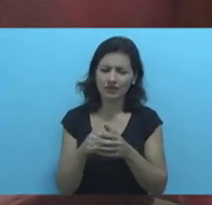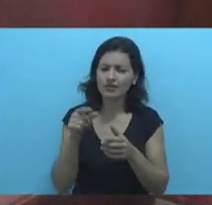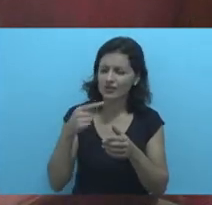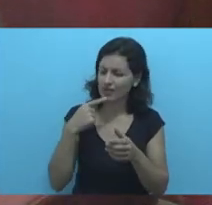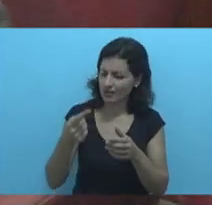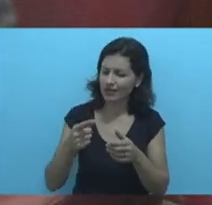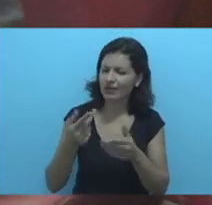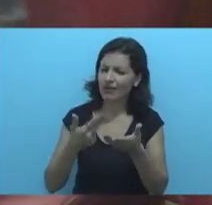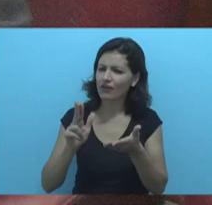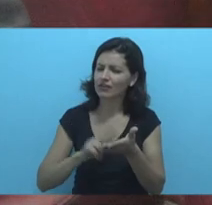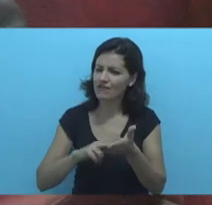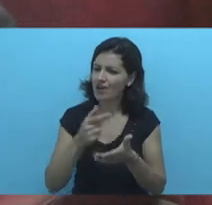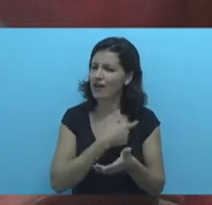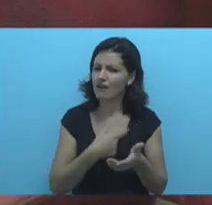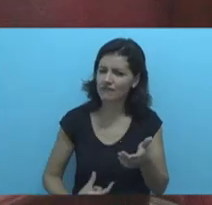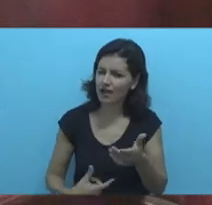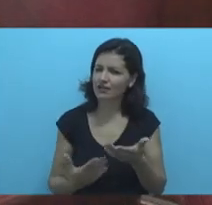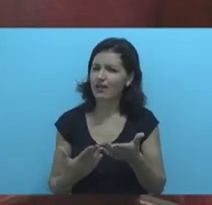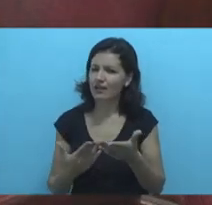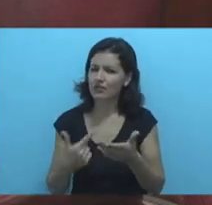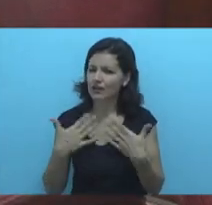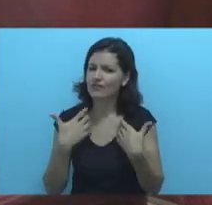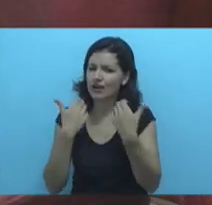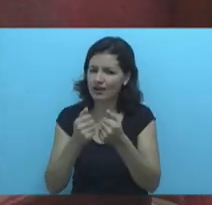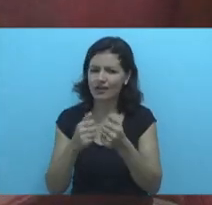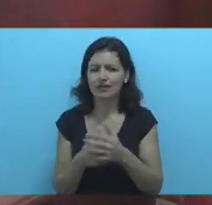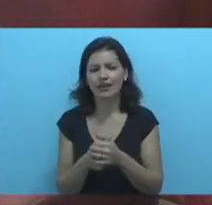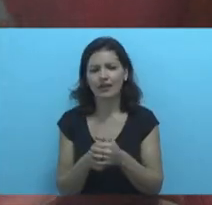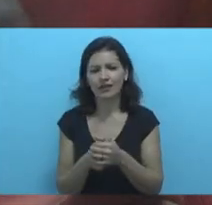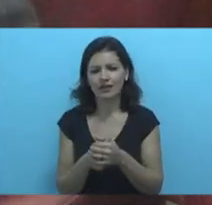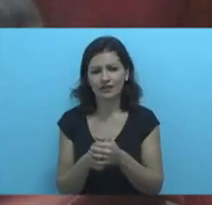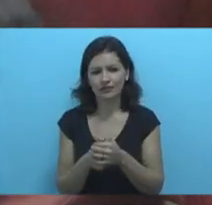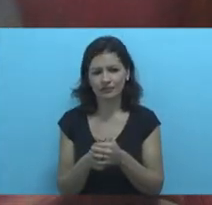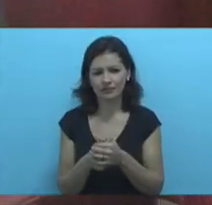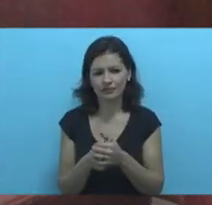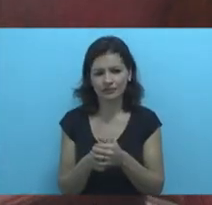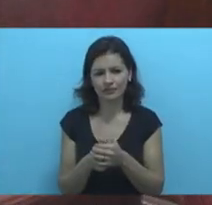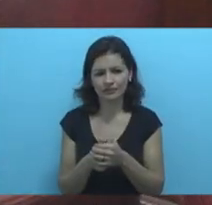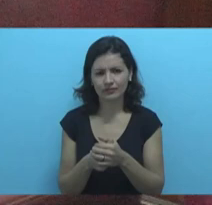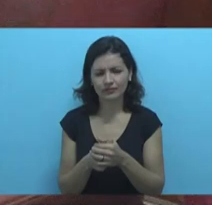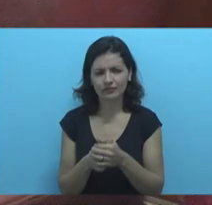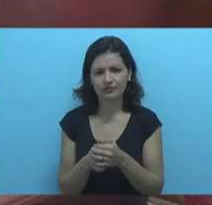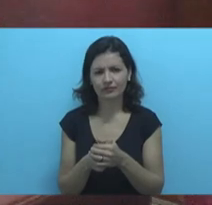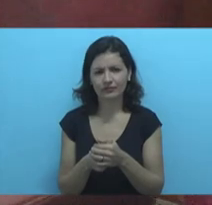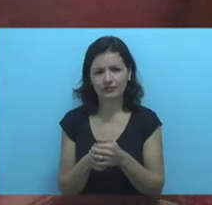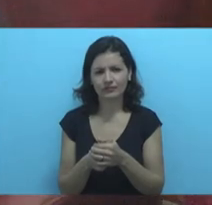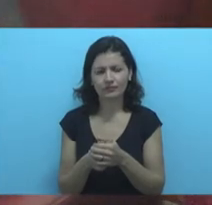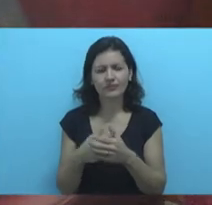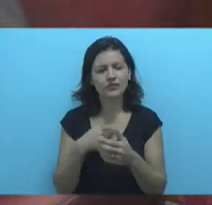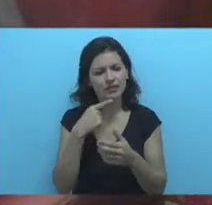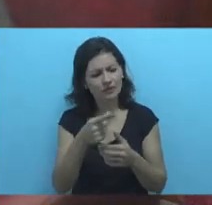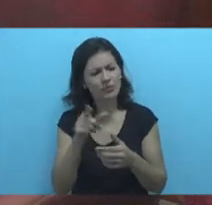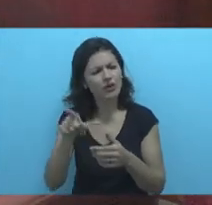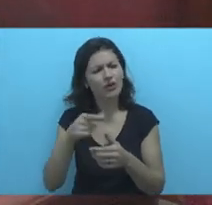defendía, y me dice, no, nunca se fue, estaba descansando. Y como dice Julián, yo siempre le decía a la gente, vos querés hablar